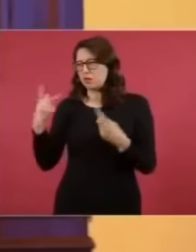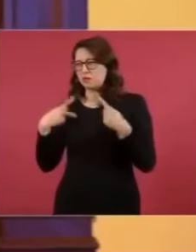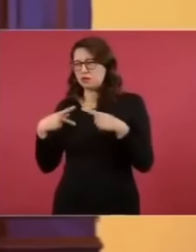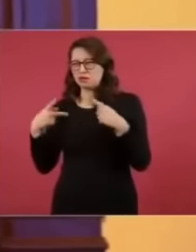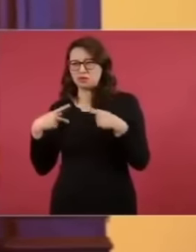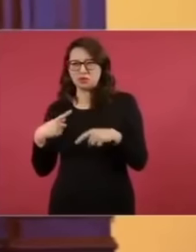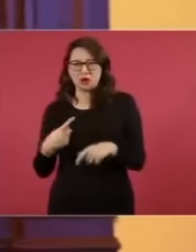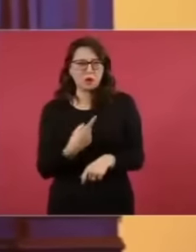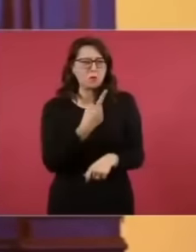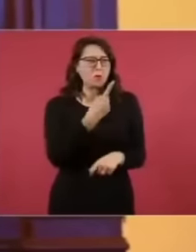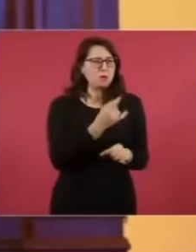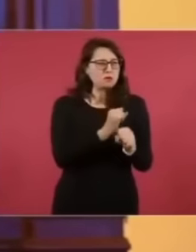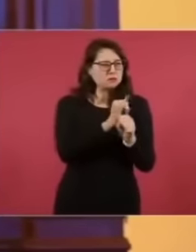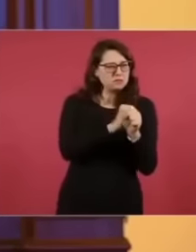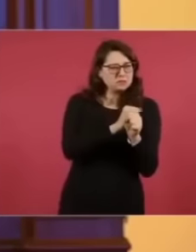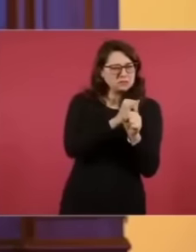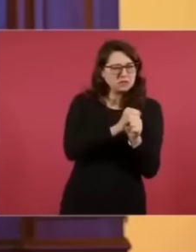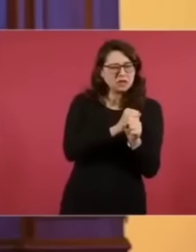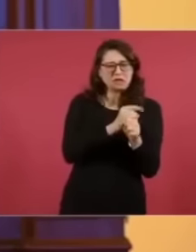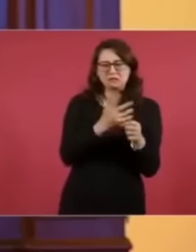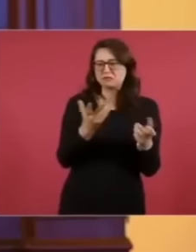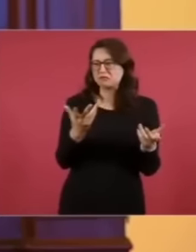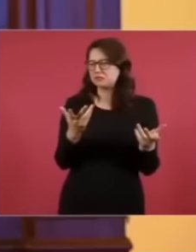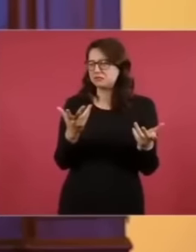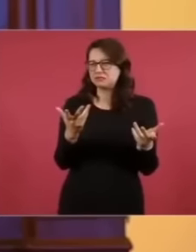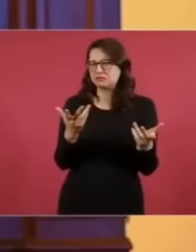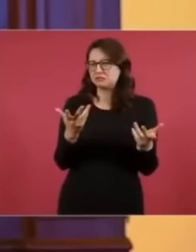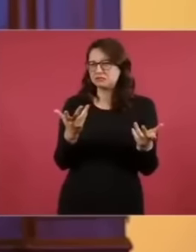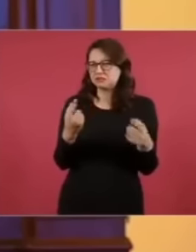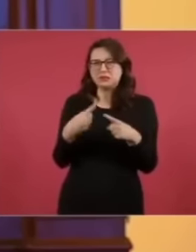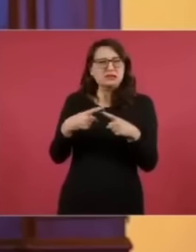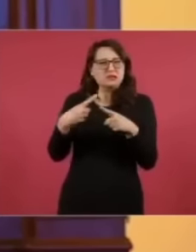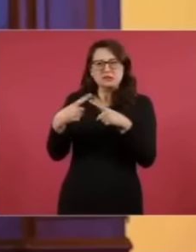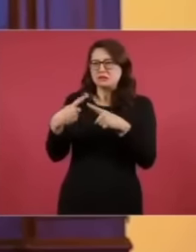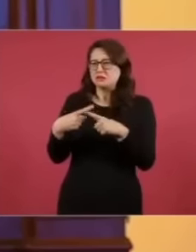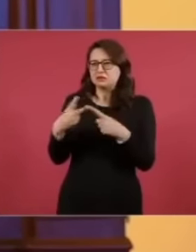hay pasquines así, inmundos.